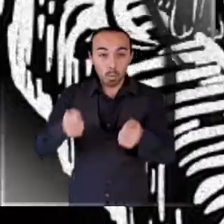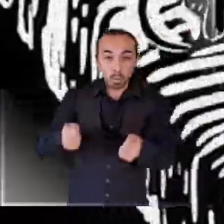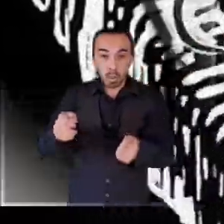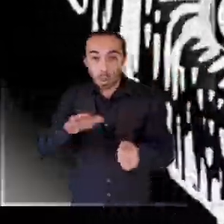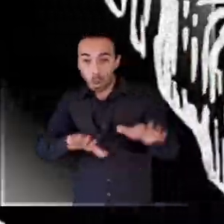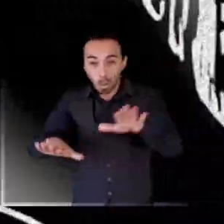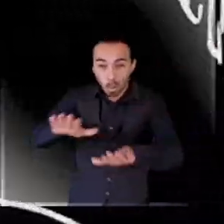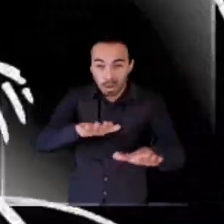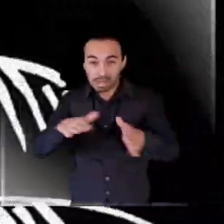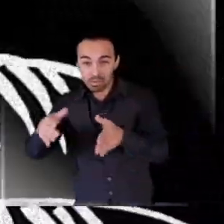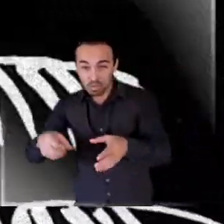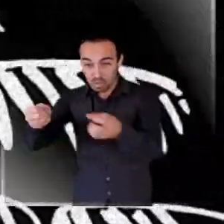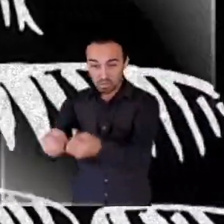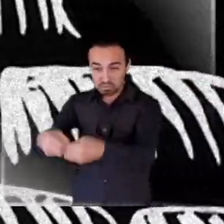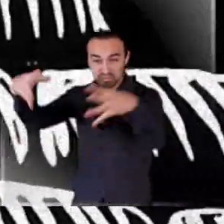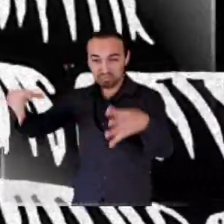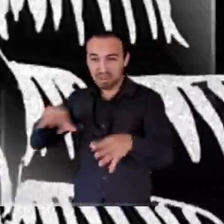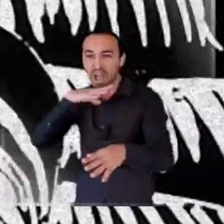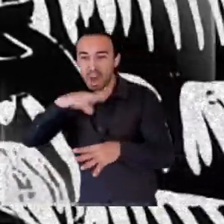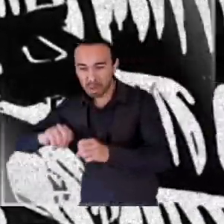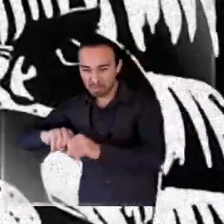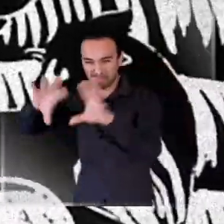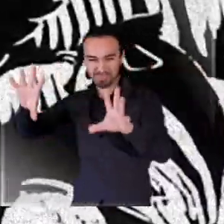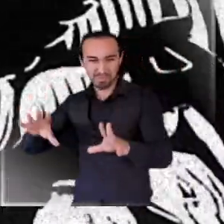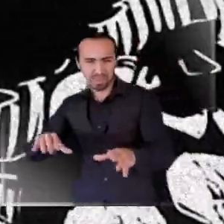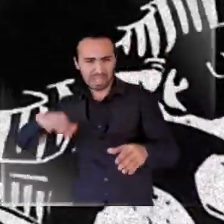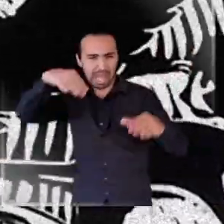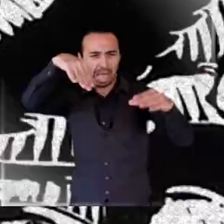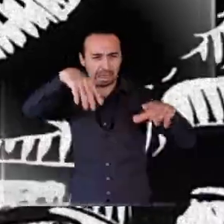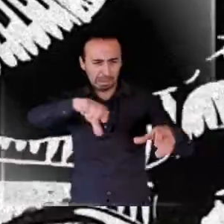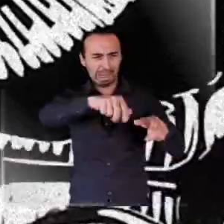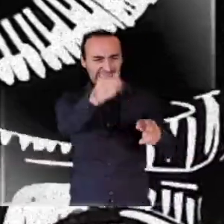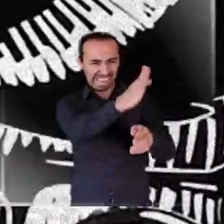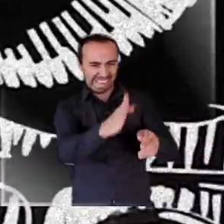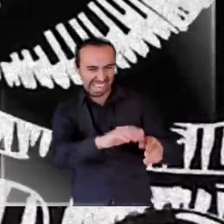Esquiva el charco, el adoquín suelto, la grieta, el hoyo.